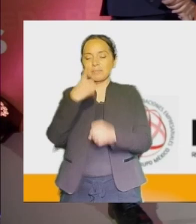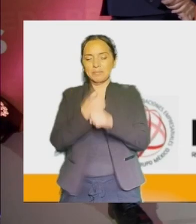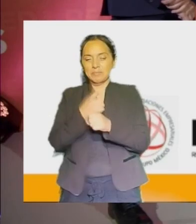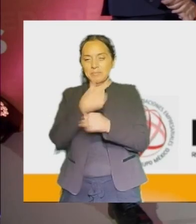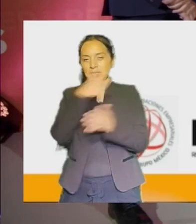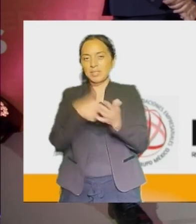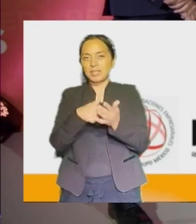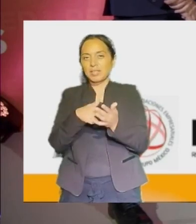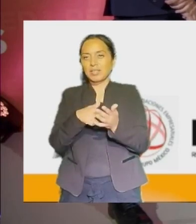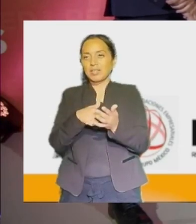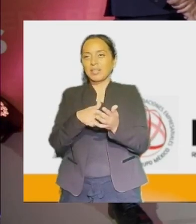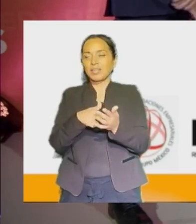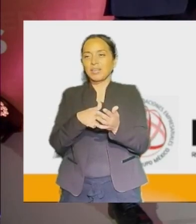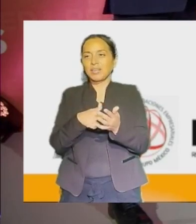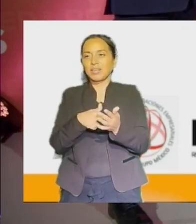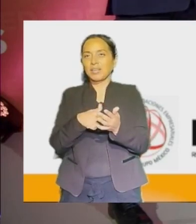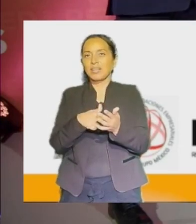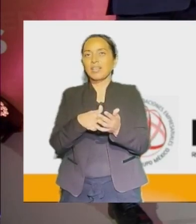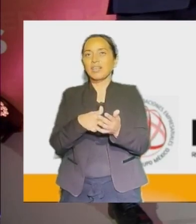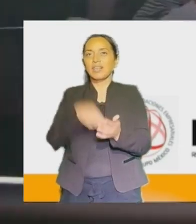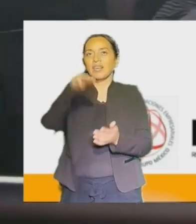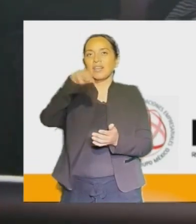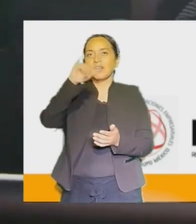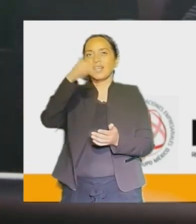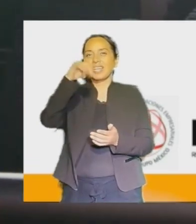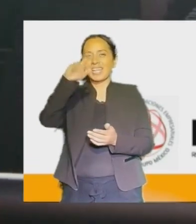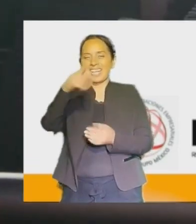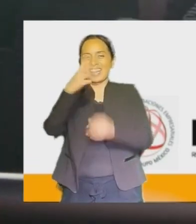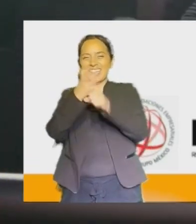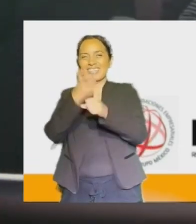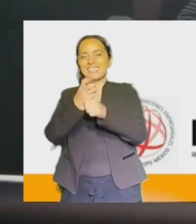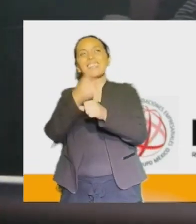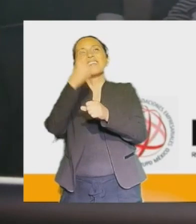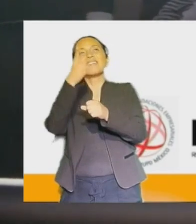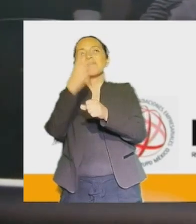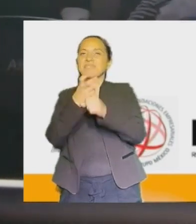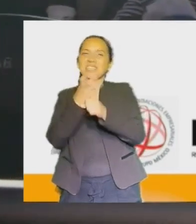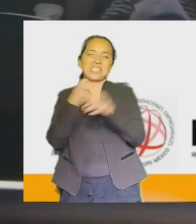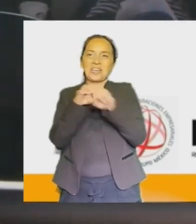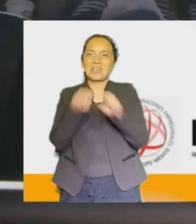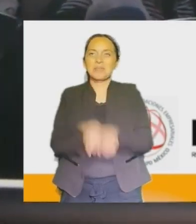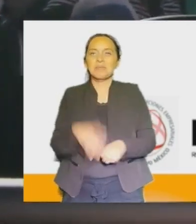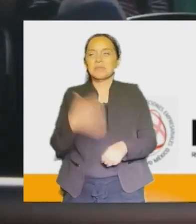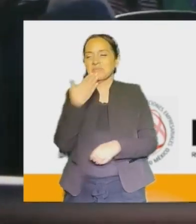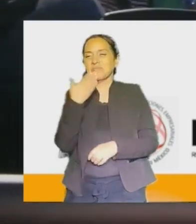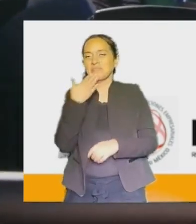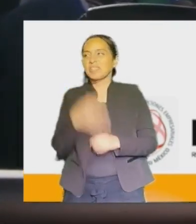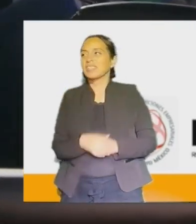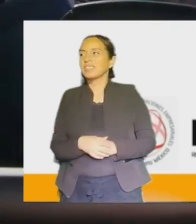para el tercer equipo, equipo de Miriam. La tía Miriam ganando. Muy bien.